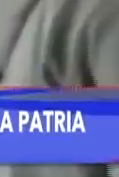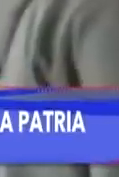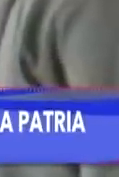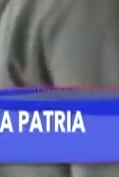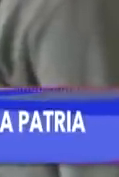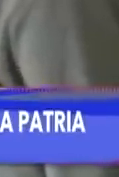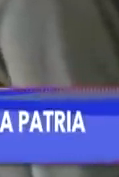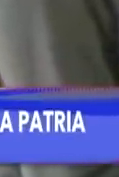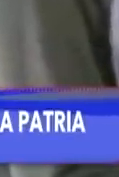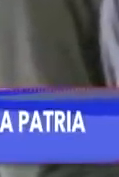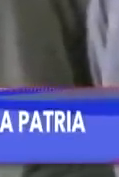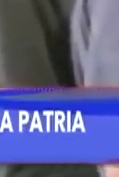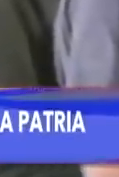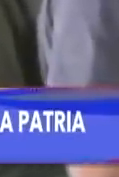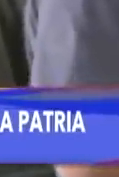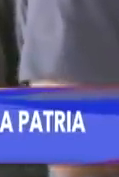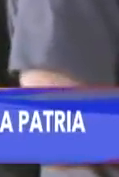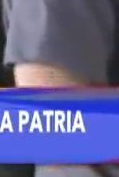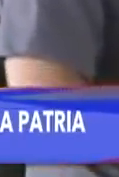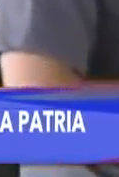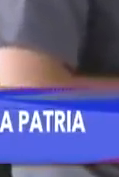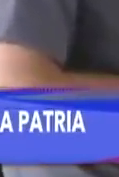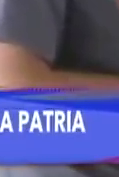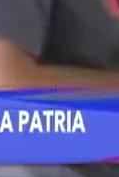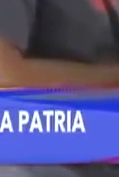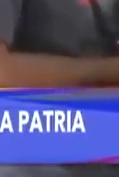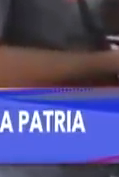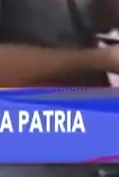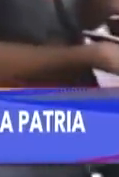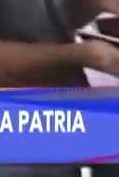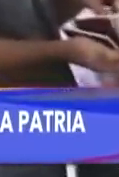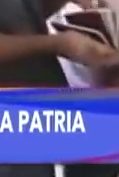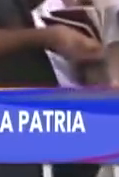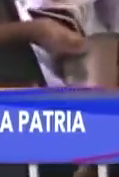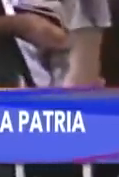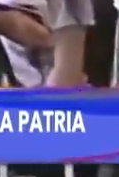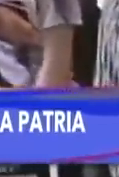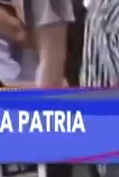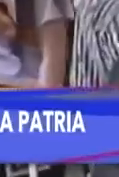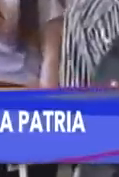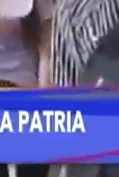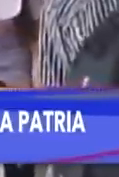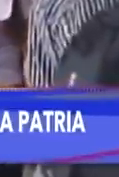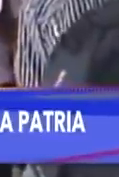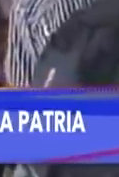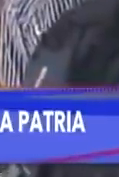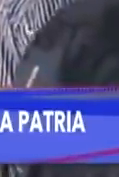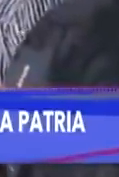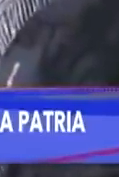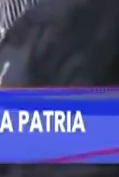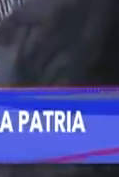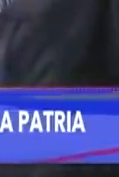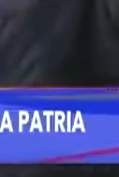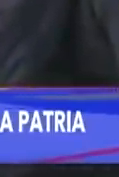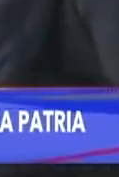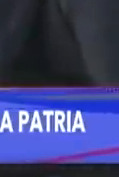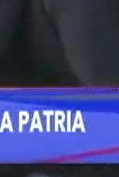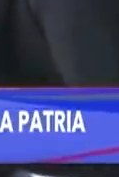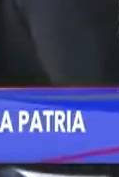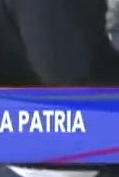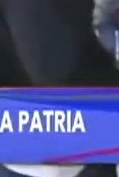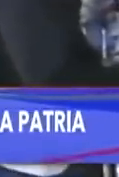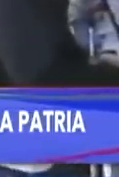COVID-19. Aquí, desde hace más de un mes, el equipo de la Oficina de Salud Internacional o la